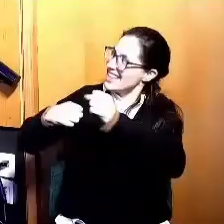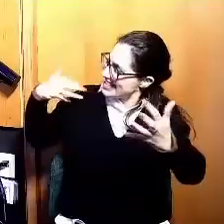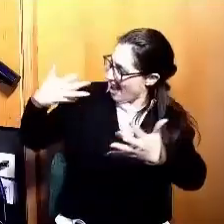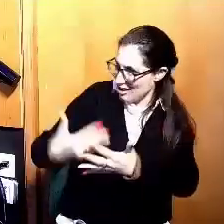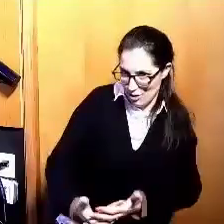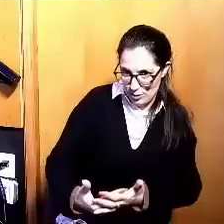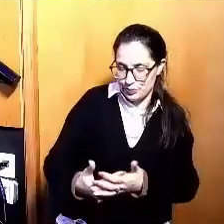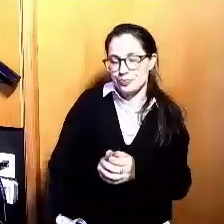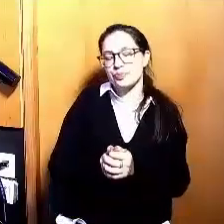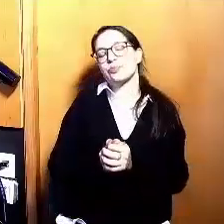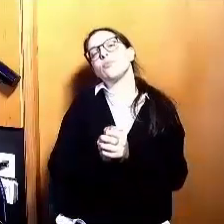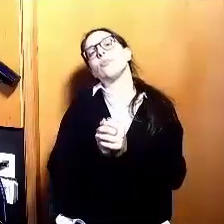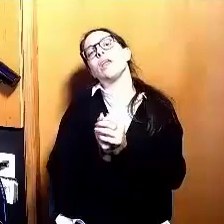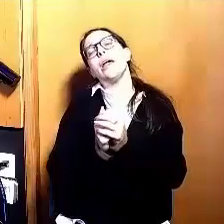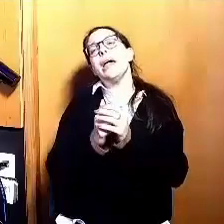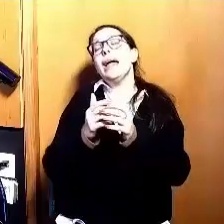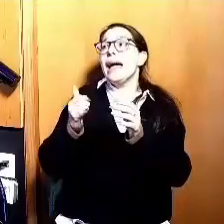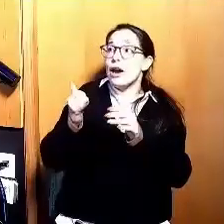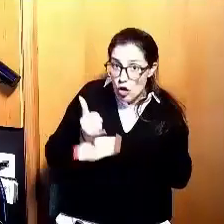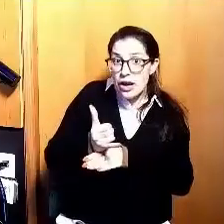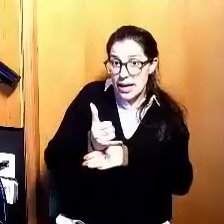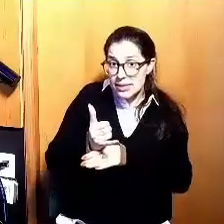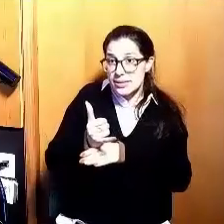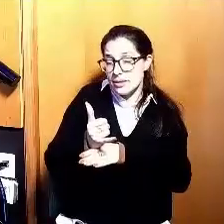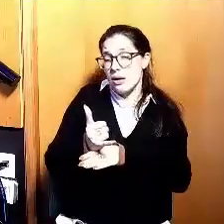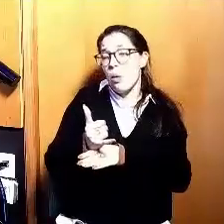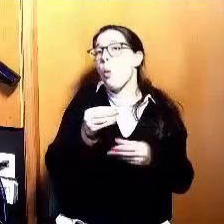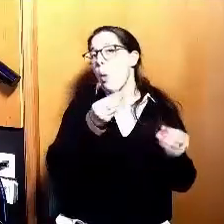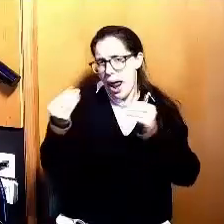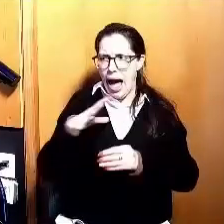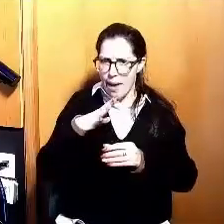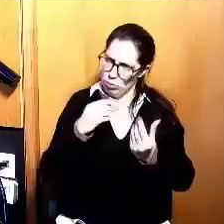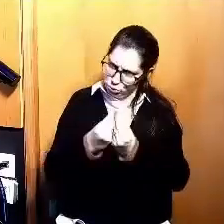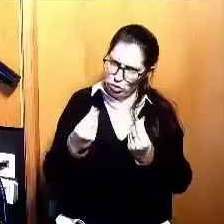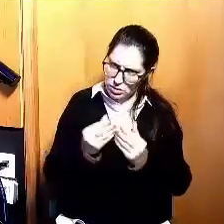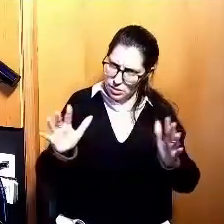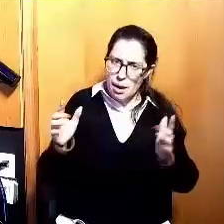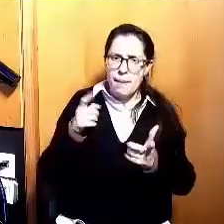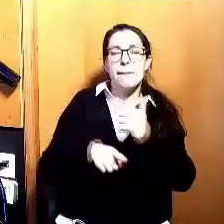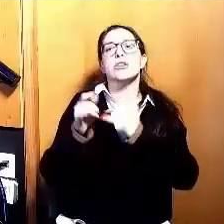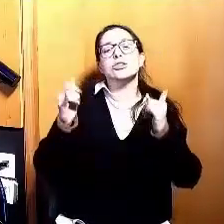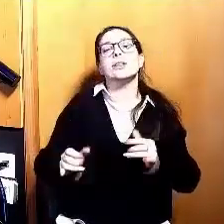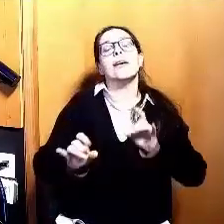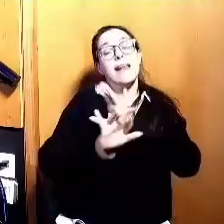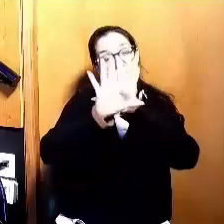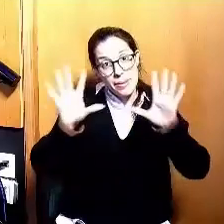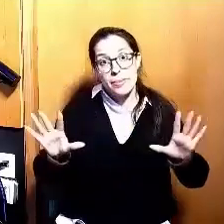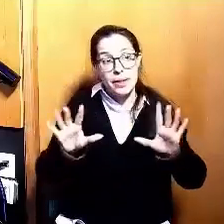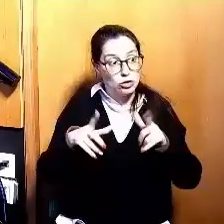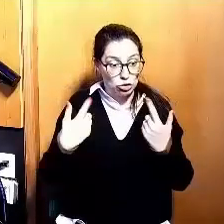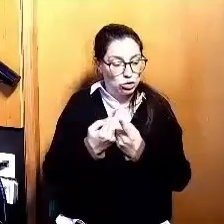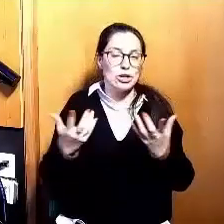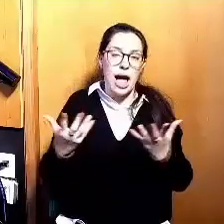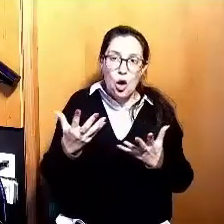evento así. ¿Qué fallas hemos tenido? Que son múltiples, pero bueno, claramente estamos en un momento en el cual está